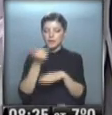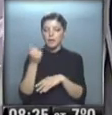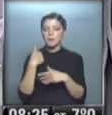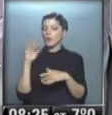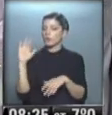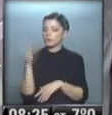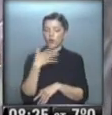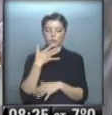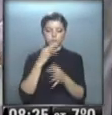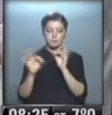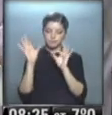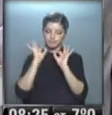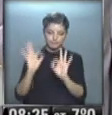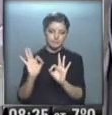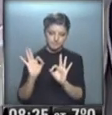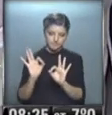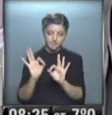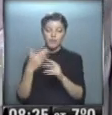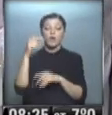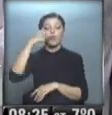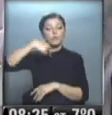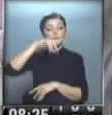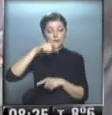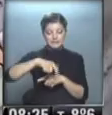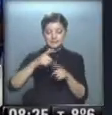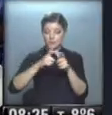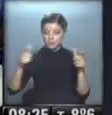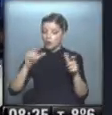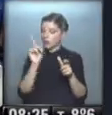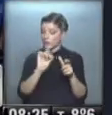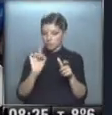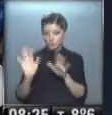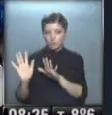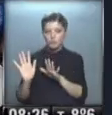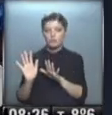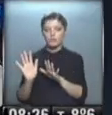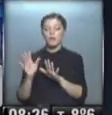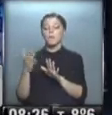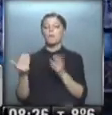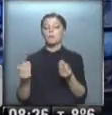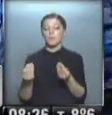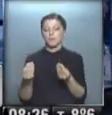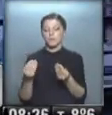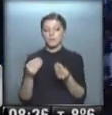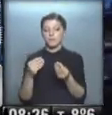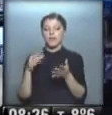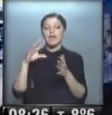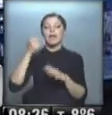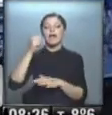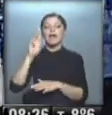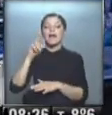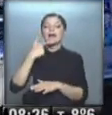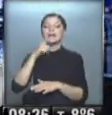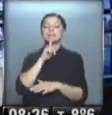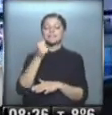vendido. ARSAT 2 va a ampliar esa capacidad y digamos que lo que tiene también ARSAT 2 es que